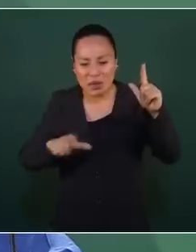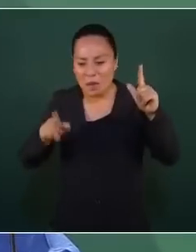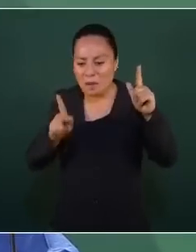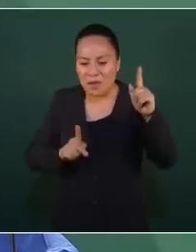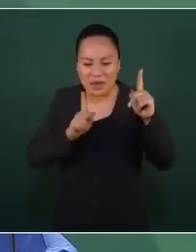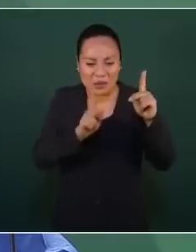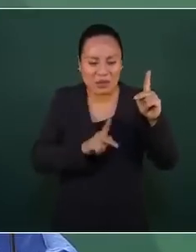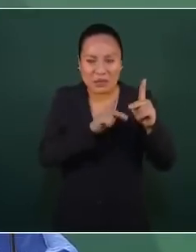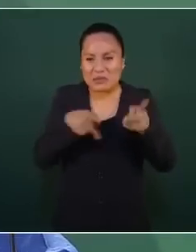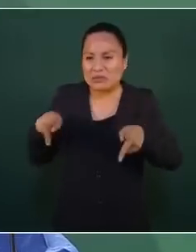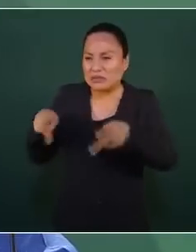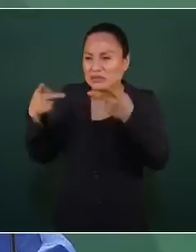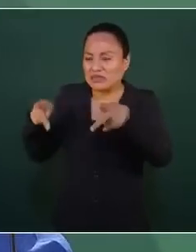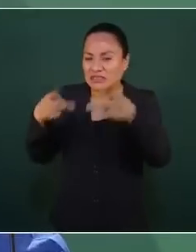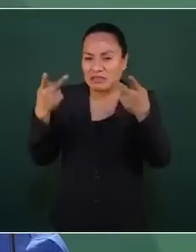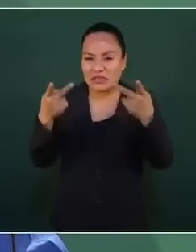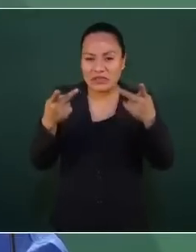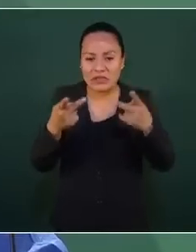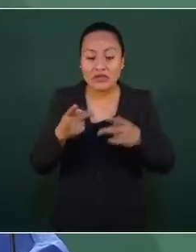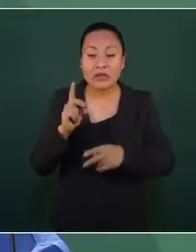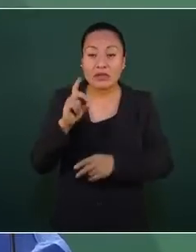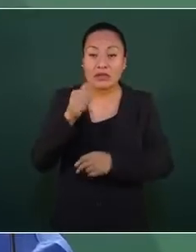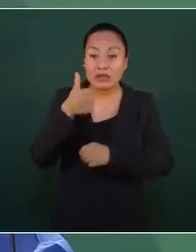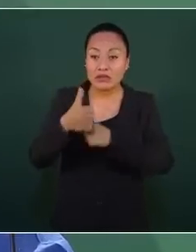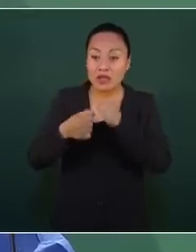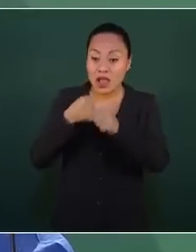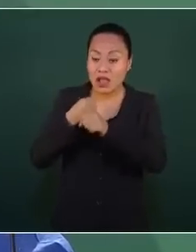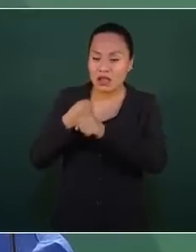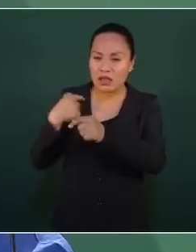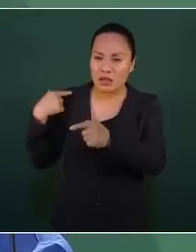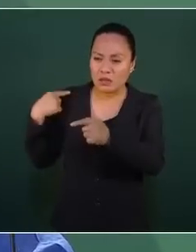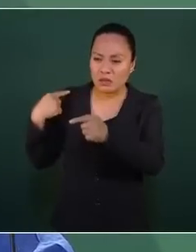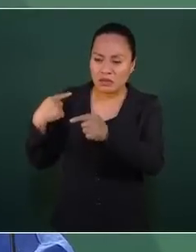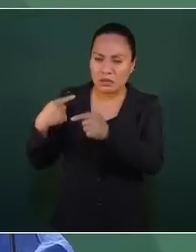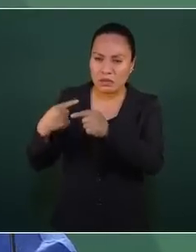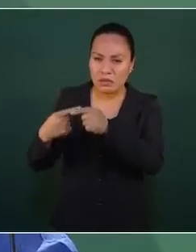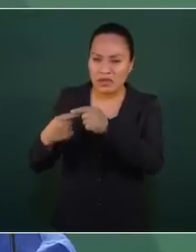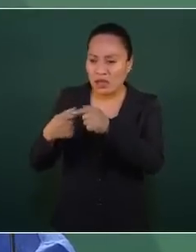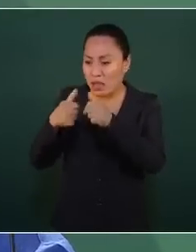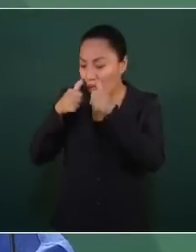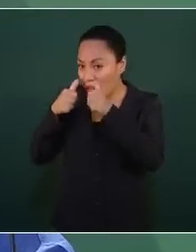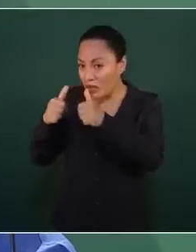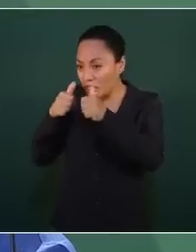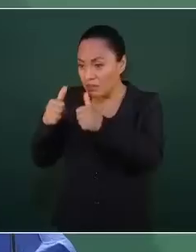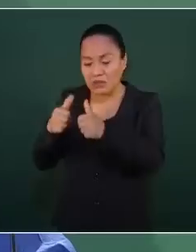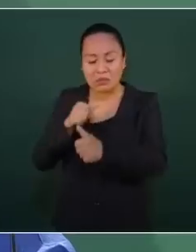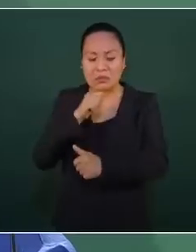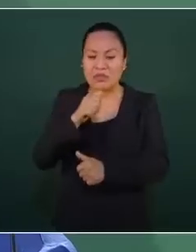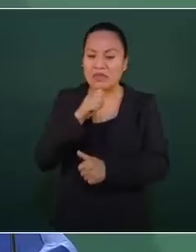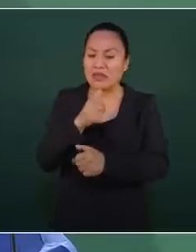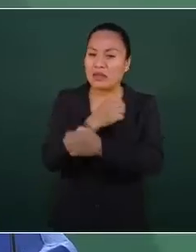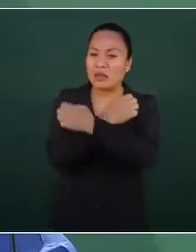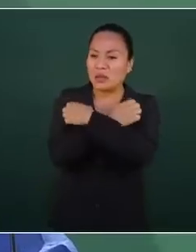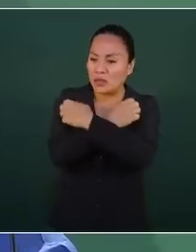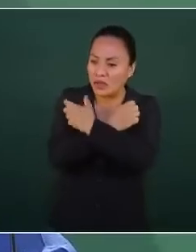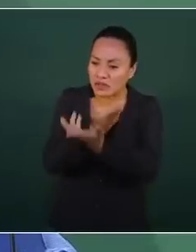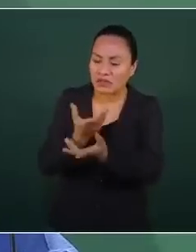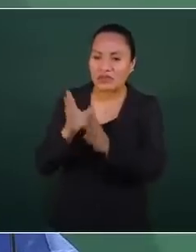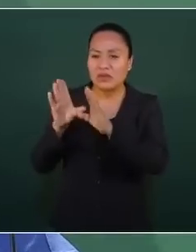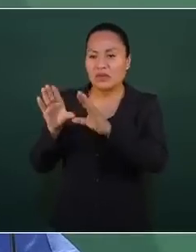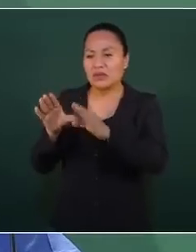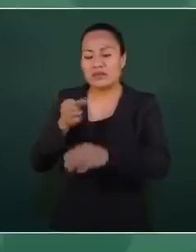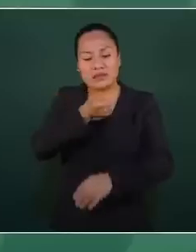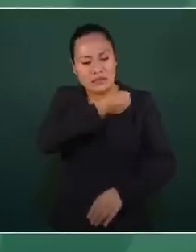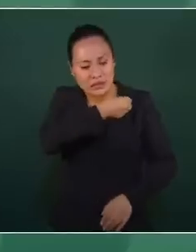pues en 36 años se dejó de invertir en educación, en salud, se